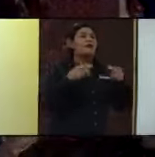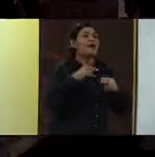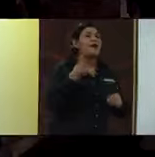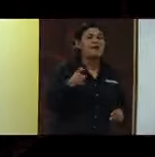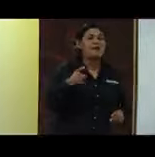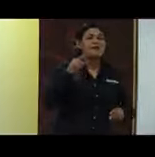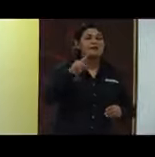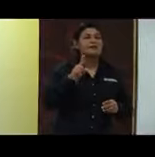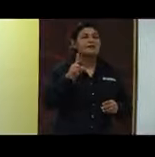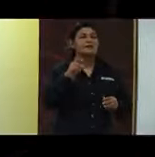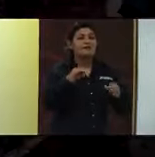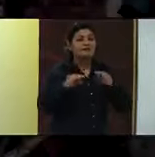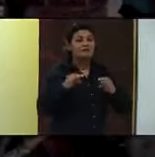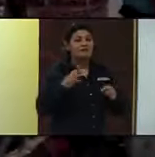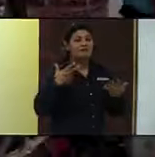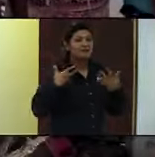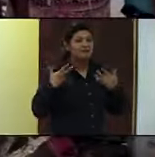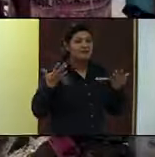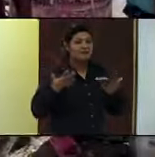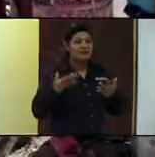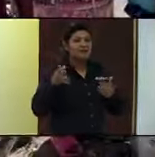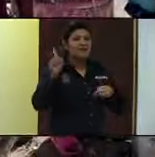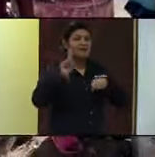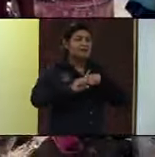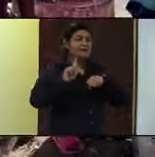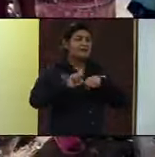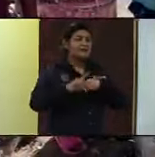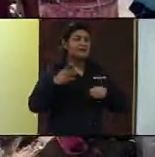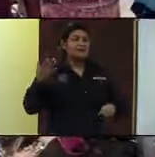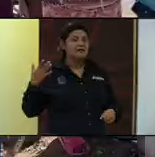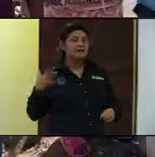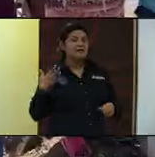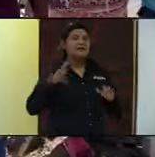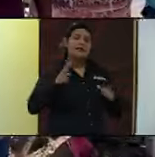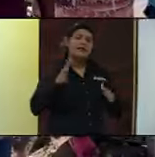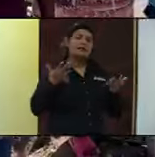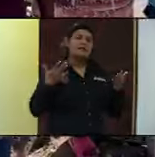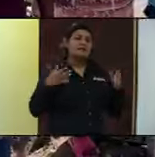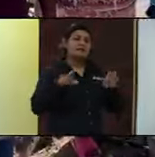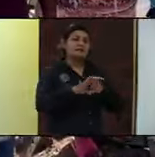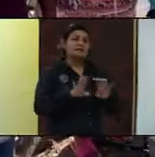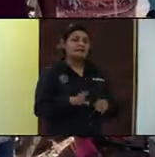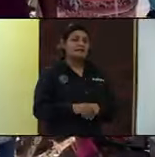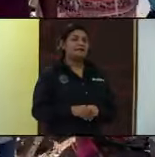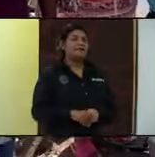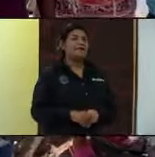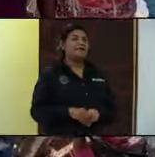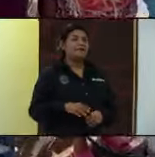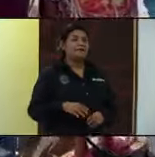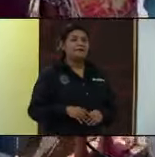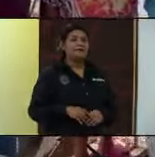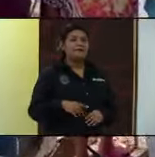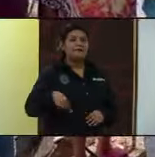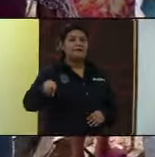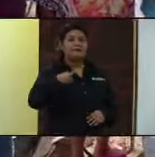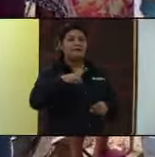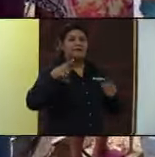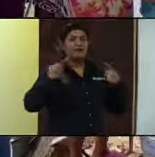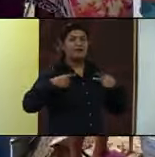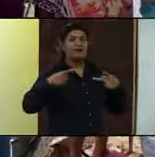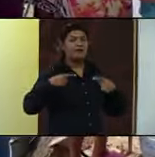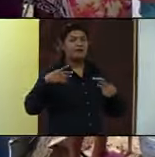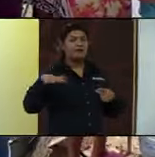el producto de un trabajo que ya teníamos varios días y que, bueno, al final del camino lo resolvimos. Ahí está también Chalito y todos los